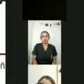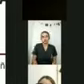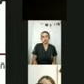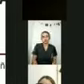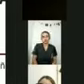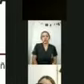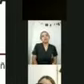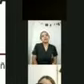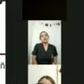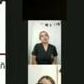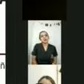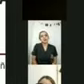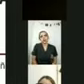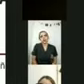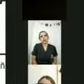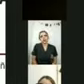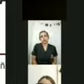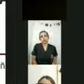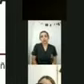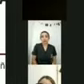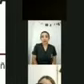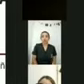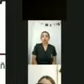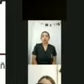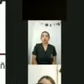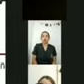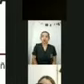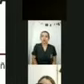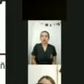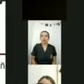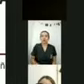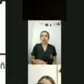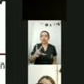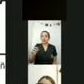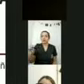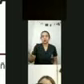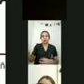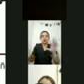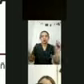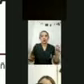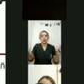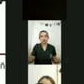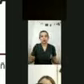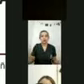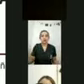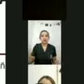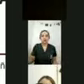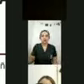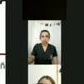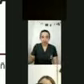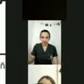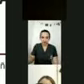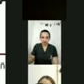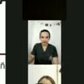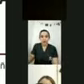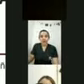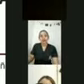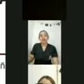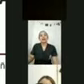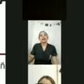conocimiento en los niños, ya que estos se están relacionando diariamente con sus pares y pueden adquirir conocimiento de lo que ven en otros y relacionarse